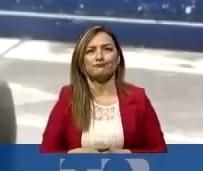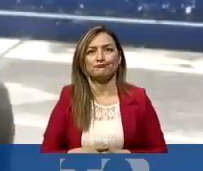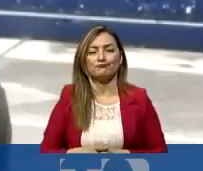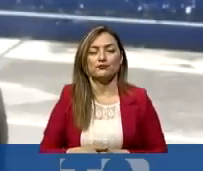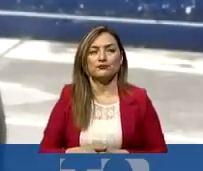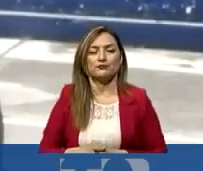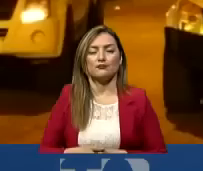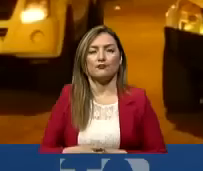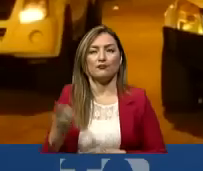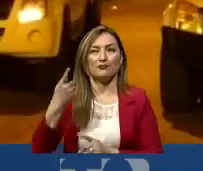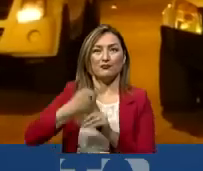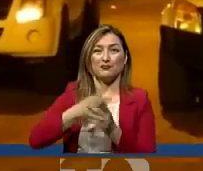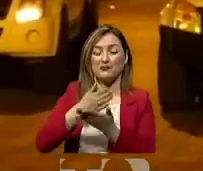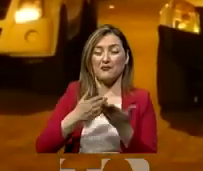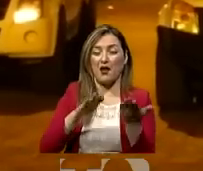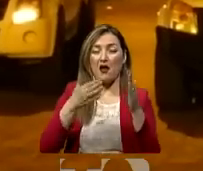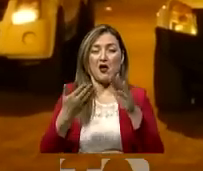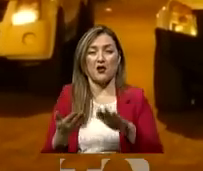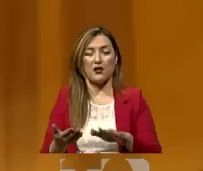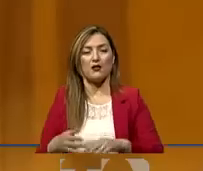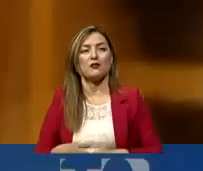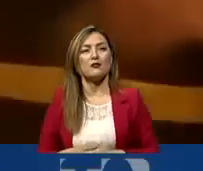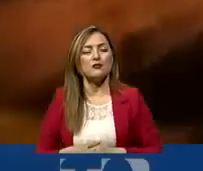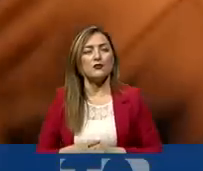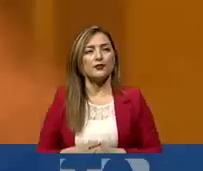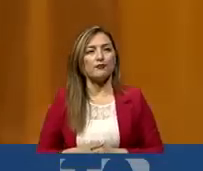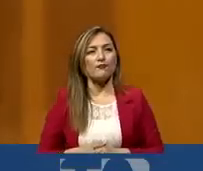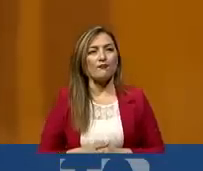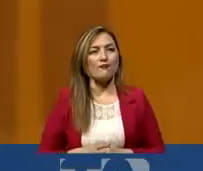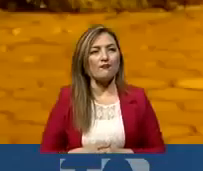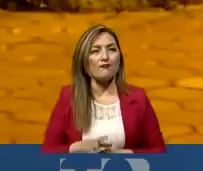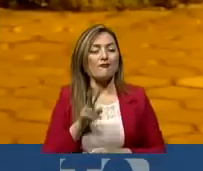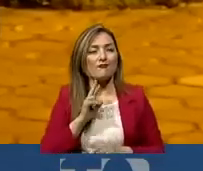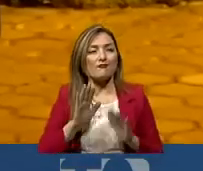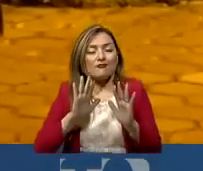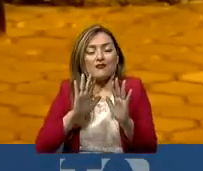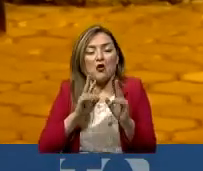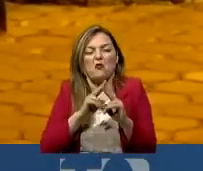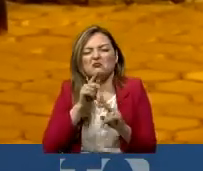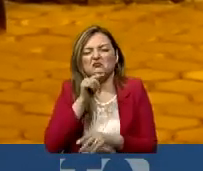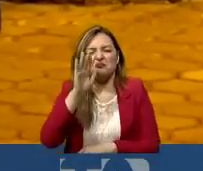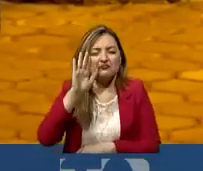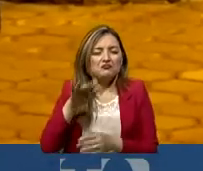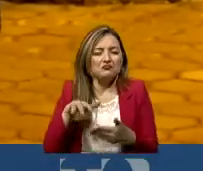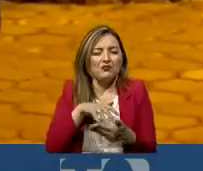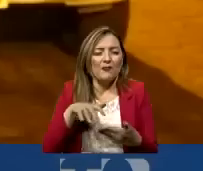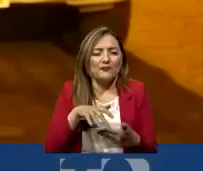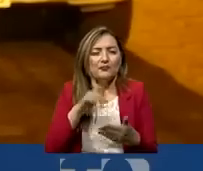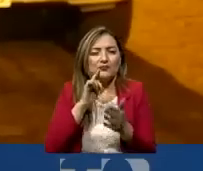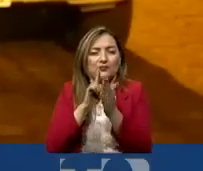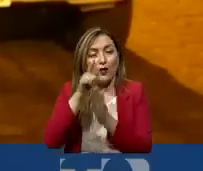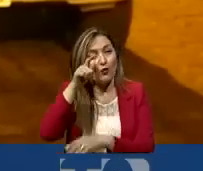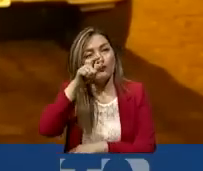ya hace un mes y medio. Las víctimas dicen desconocer a los autores de este hecho, pero tienen sospechas que fueron presentadas a